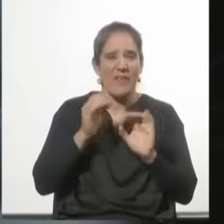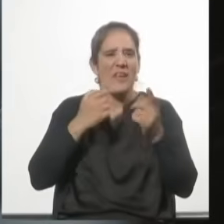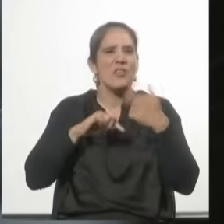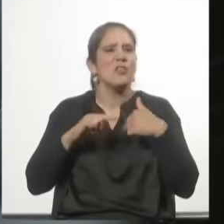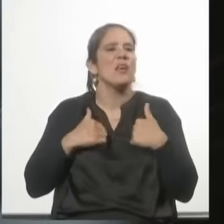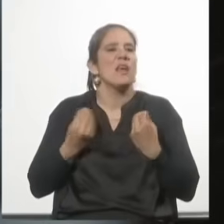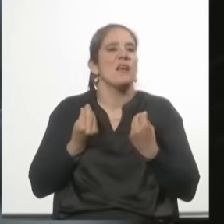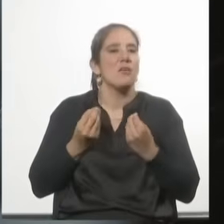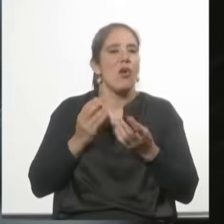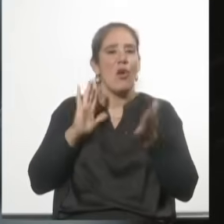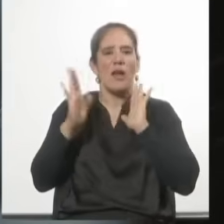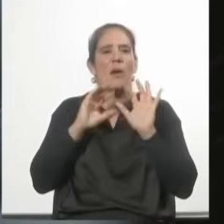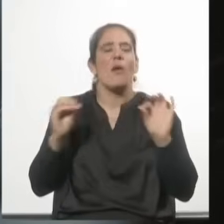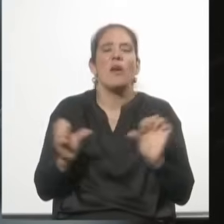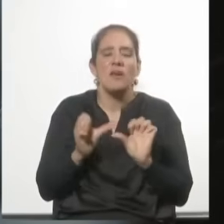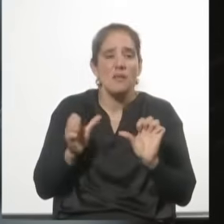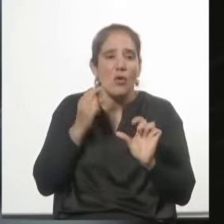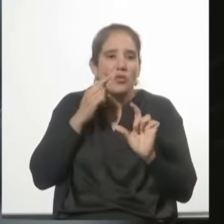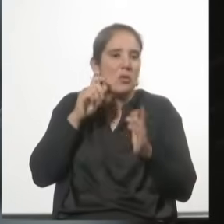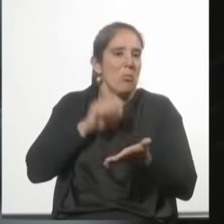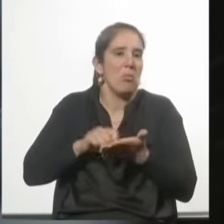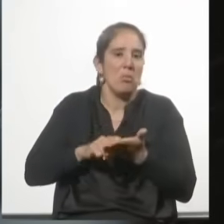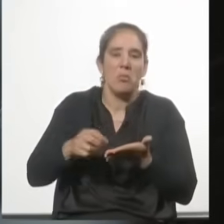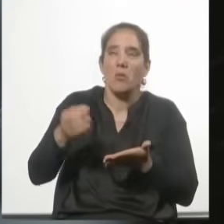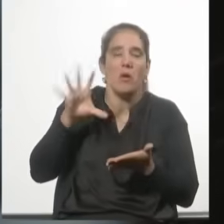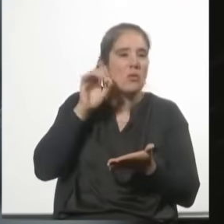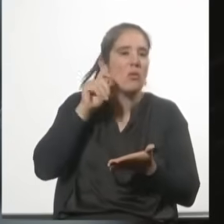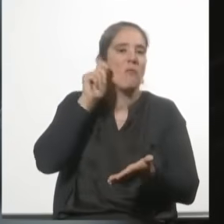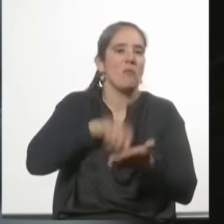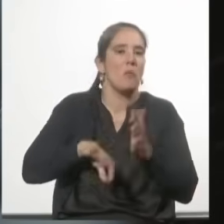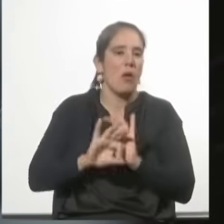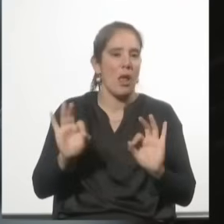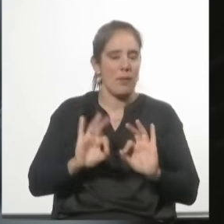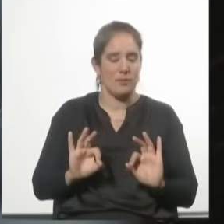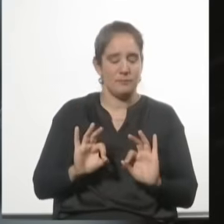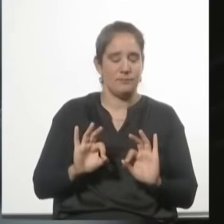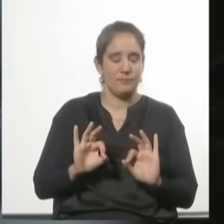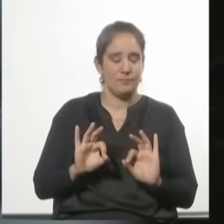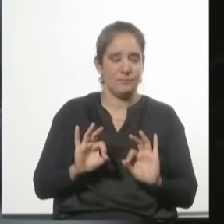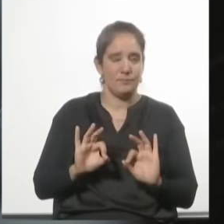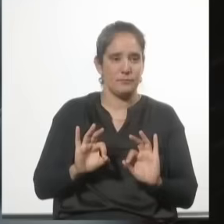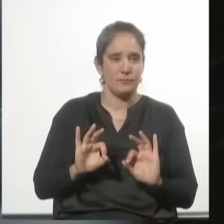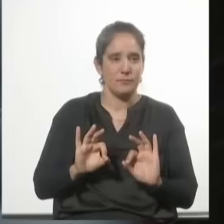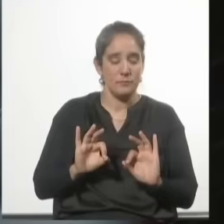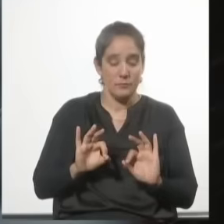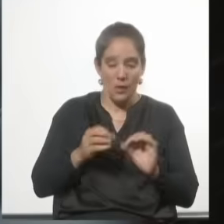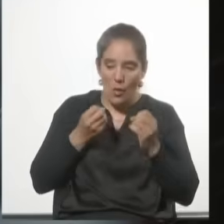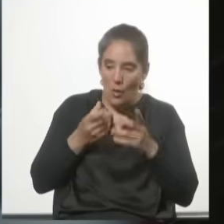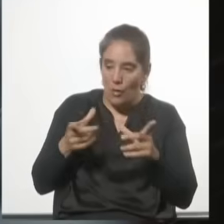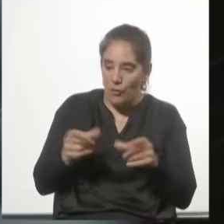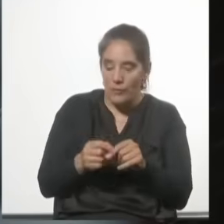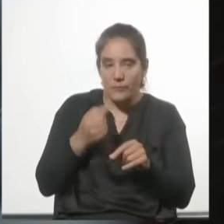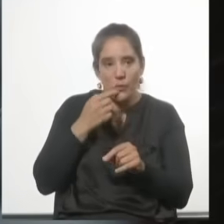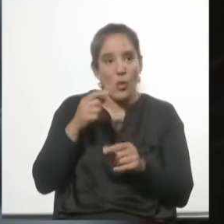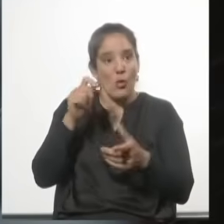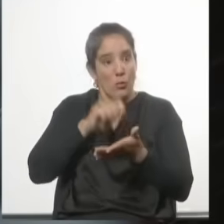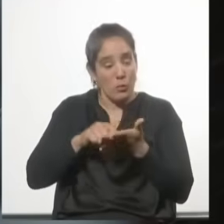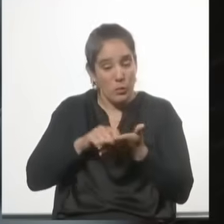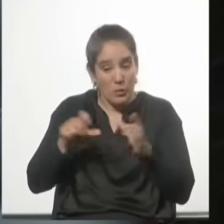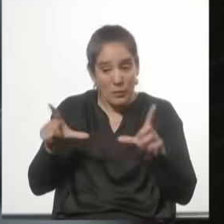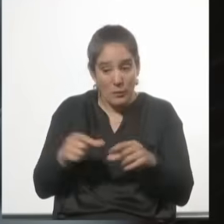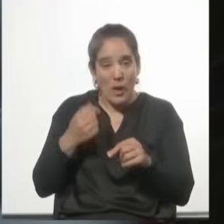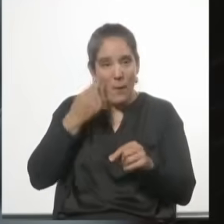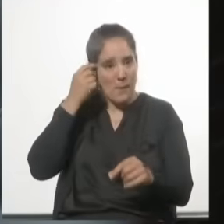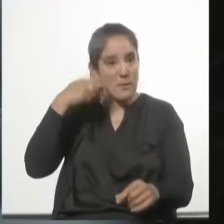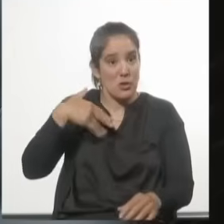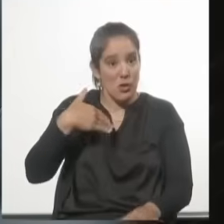se limita a recoger una mera declaración testimonial y punto. Finalmente dice el informe: la utilización de un acta de manifestaciones, en